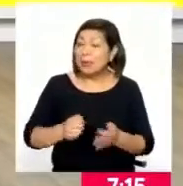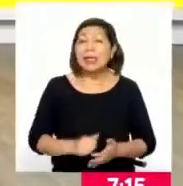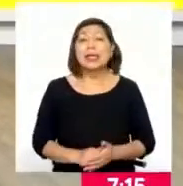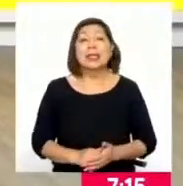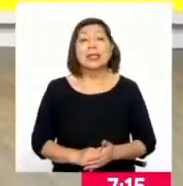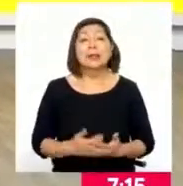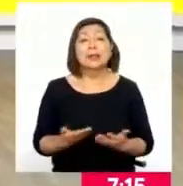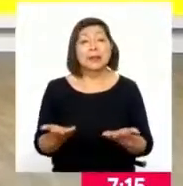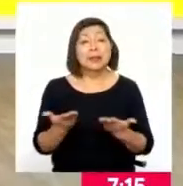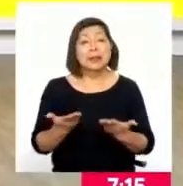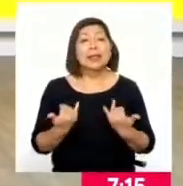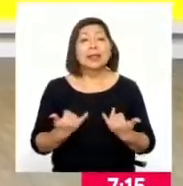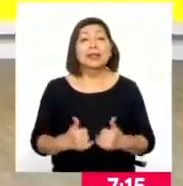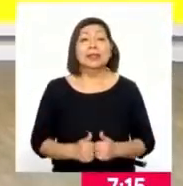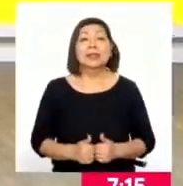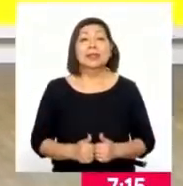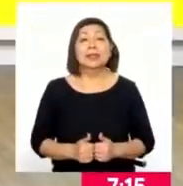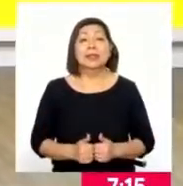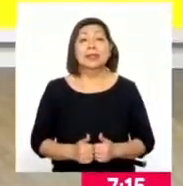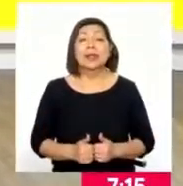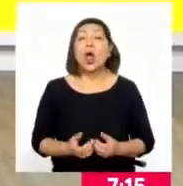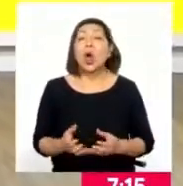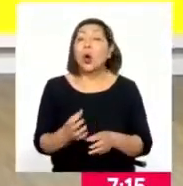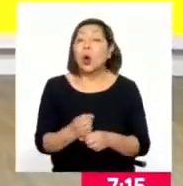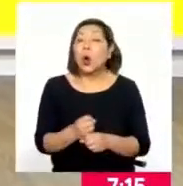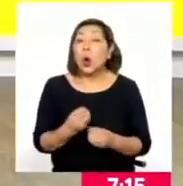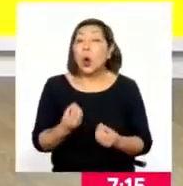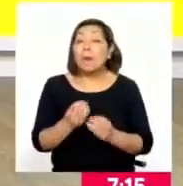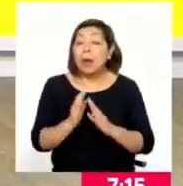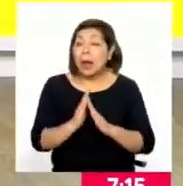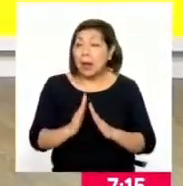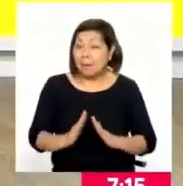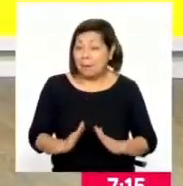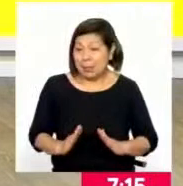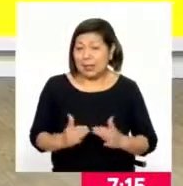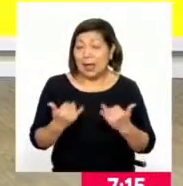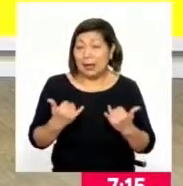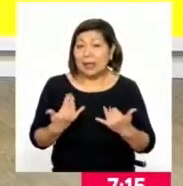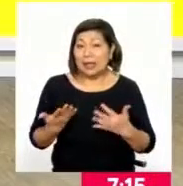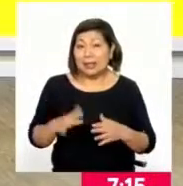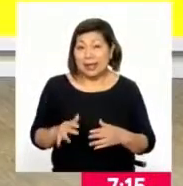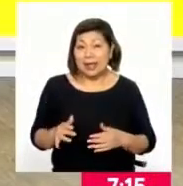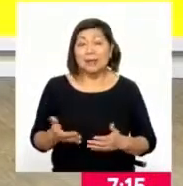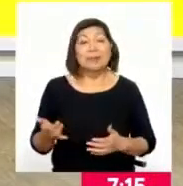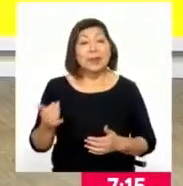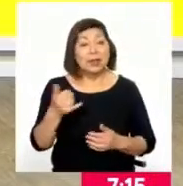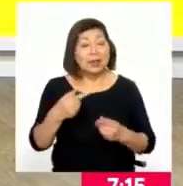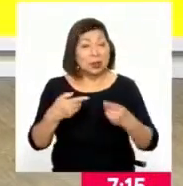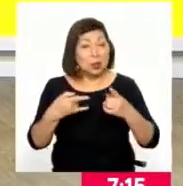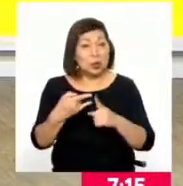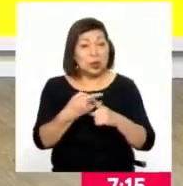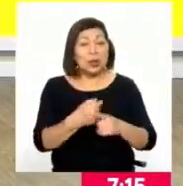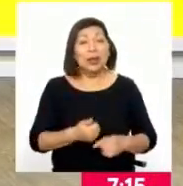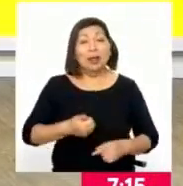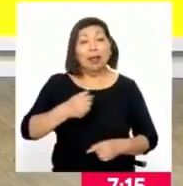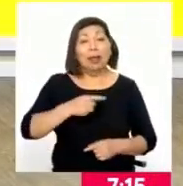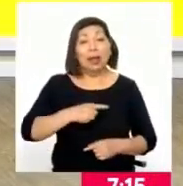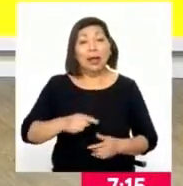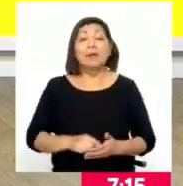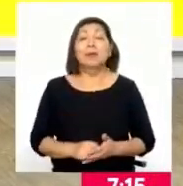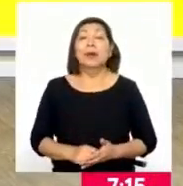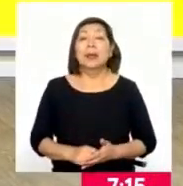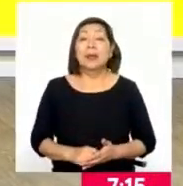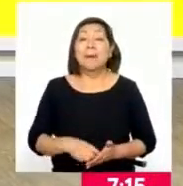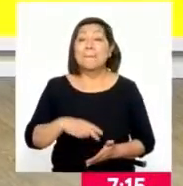las acciones que están tomando por parte de las autoridades para recobrar la paz en nuestro país. Ya estamos enlazados vía Zoom con el jefe del